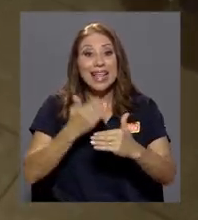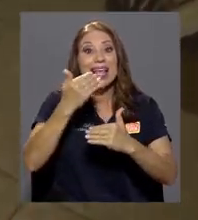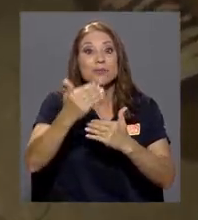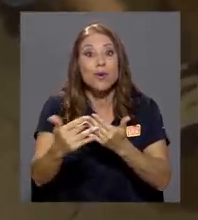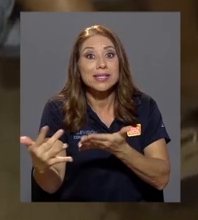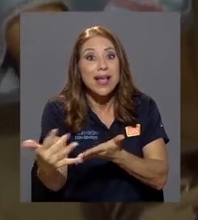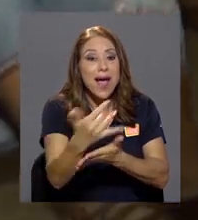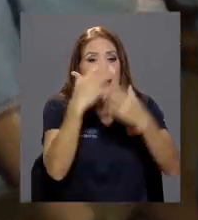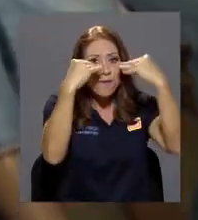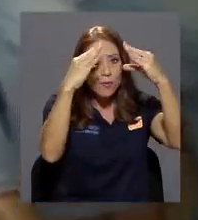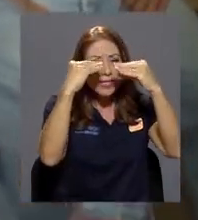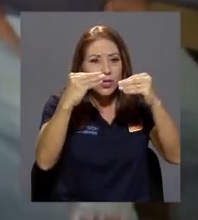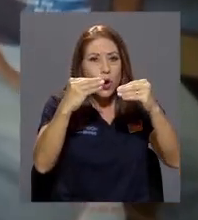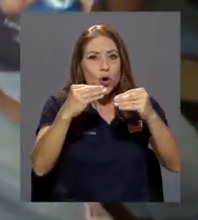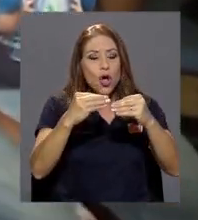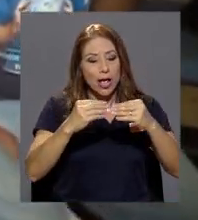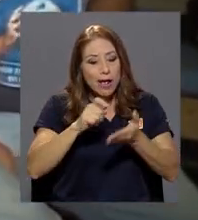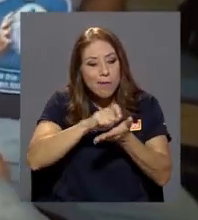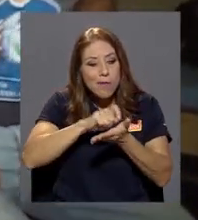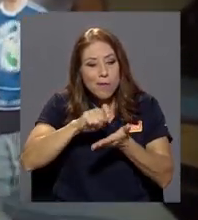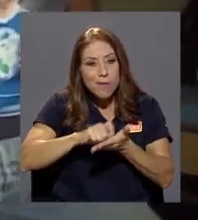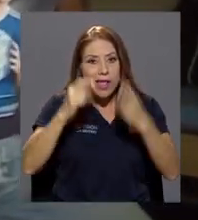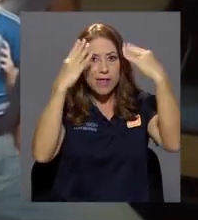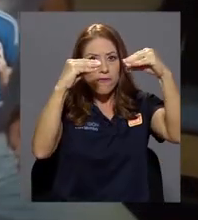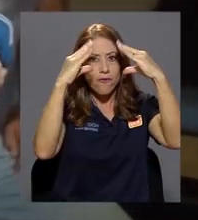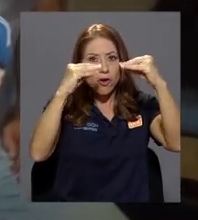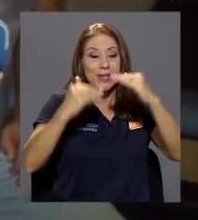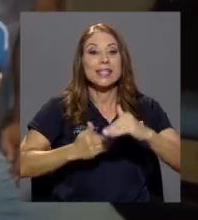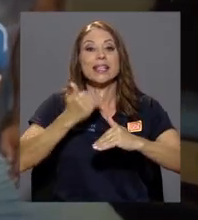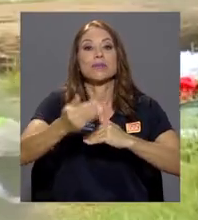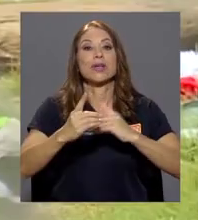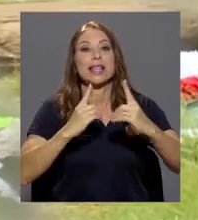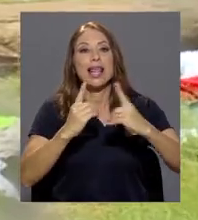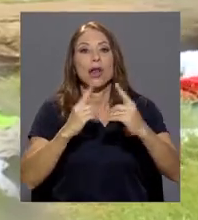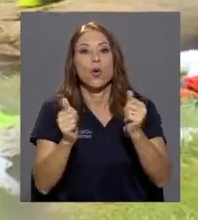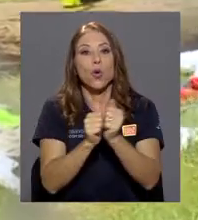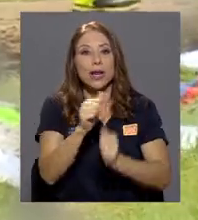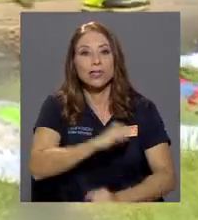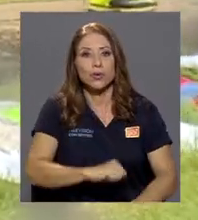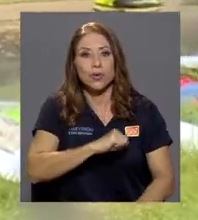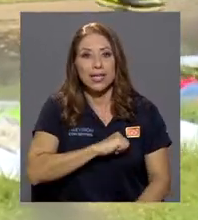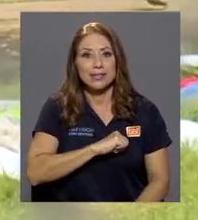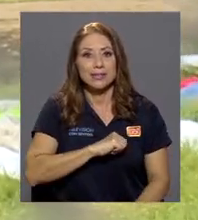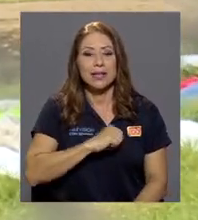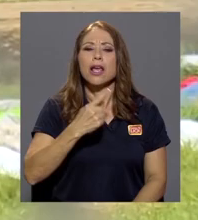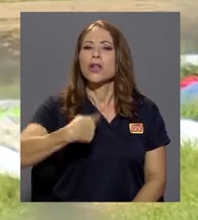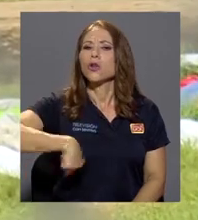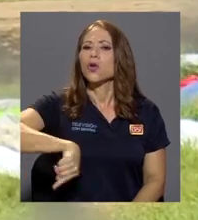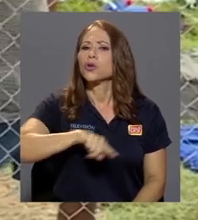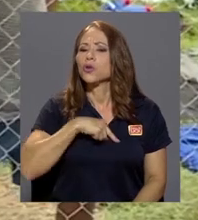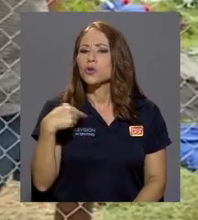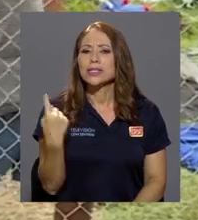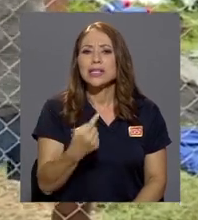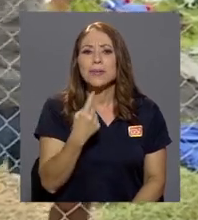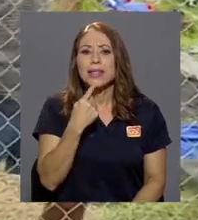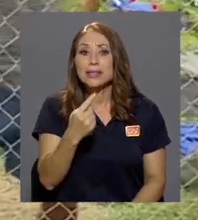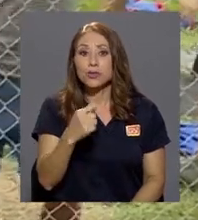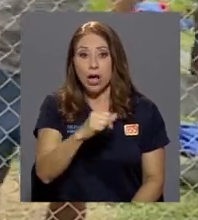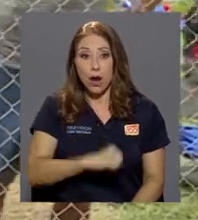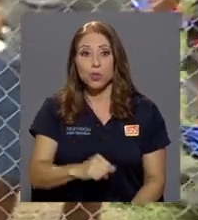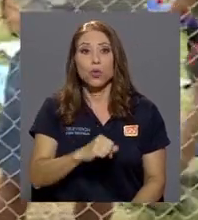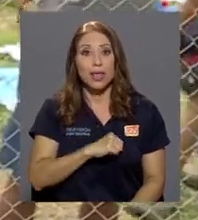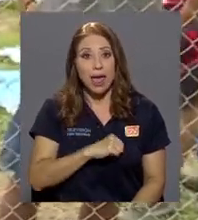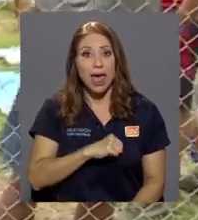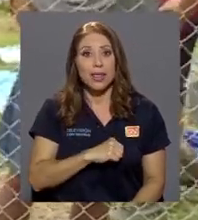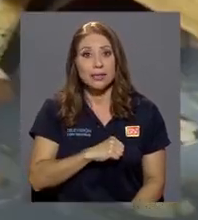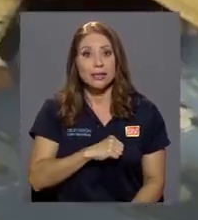establezcan diálogos con las autoridades nosotros insistimos siempre en y exigir de las autoridades